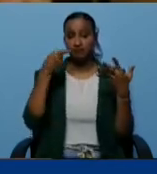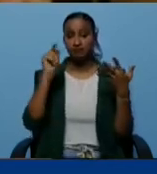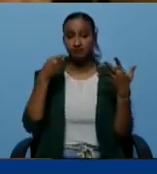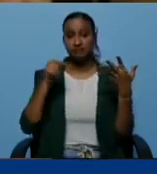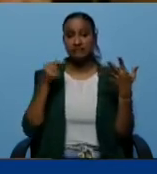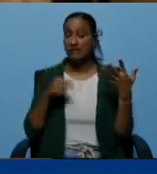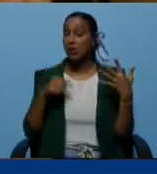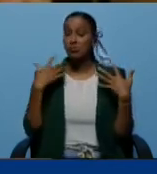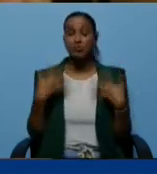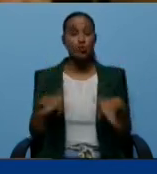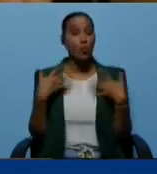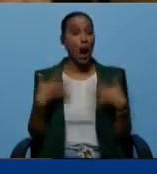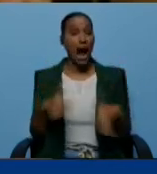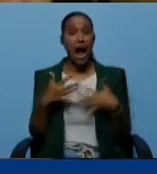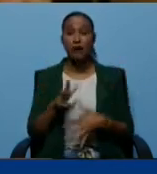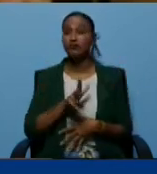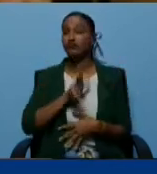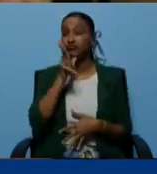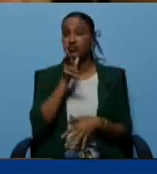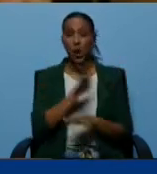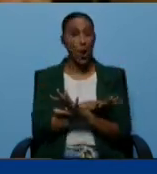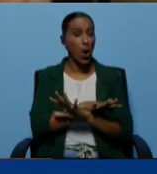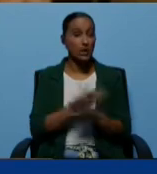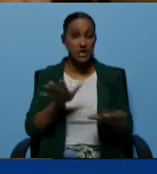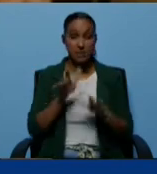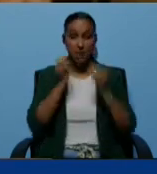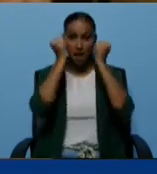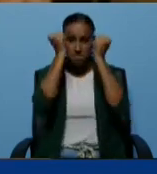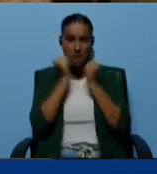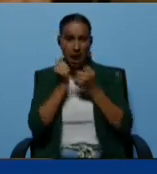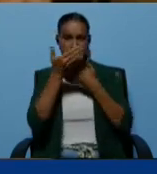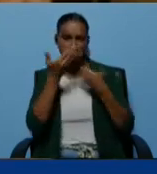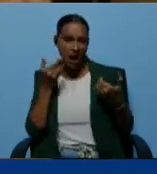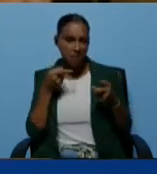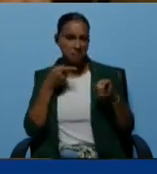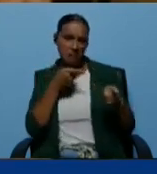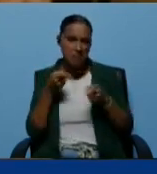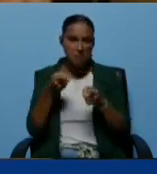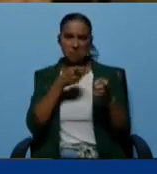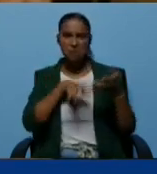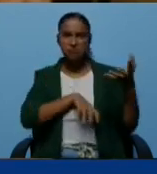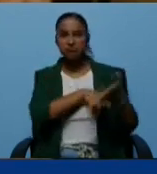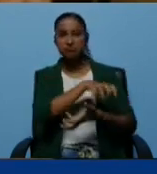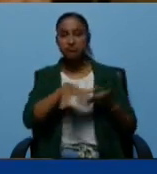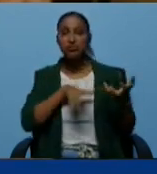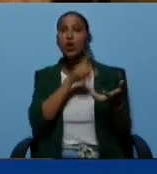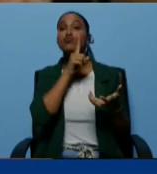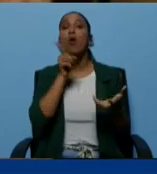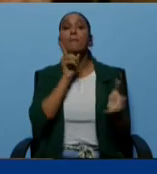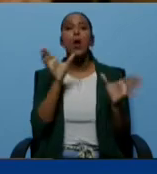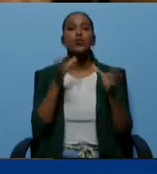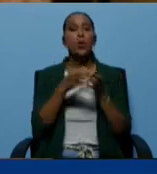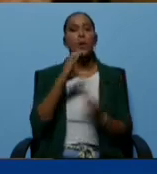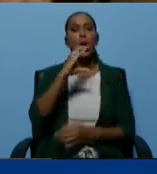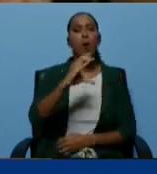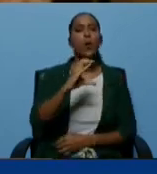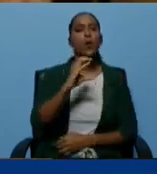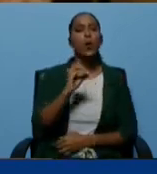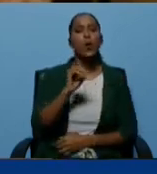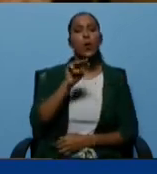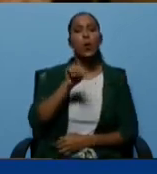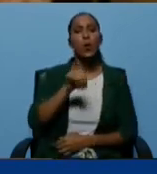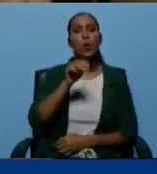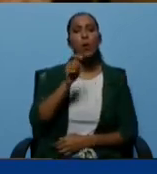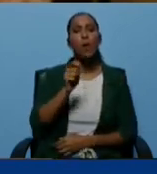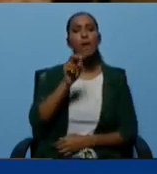y escalofriante de estas acciones terroristas, instrumentalizadas por los llamados comanditos, que tuvieron como